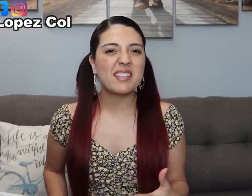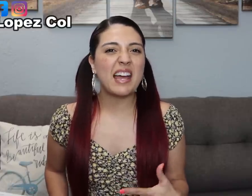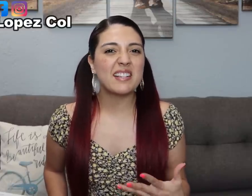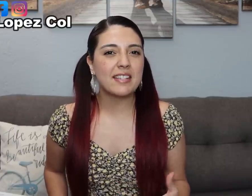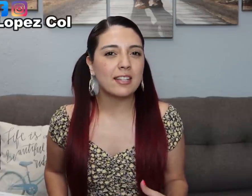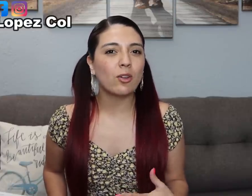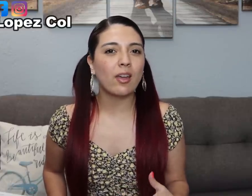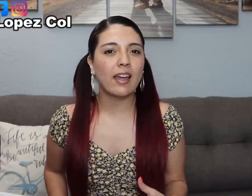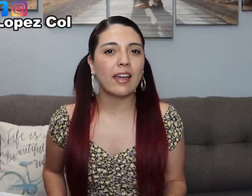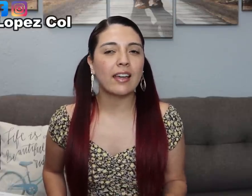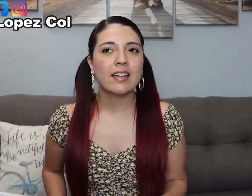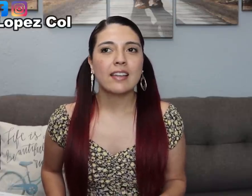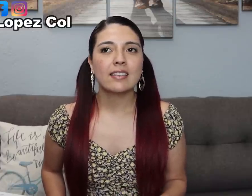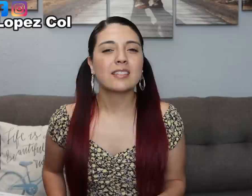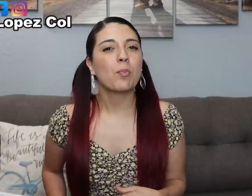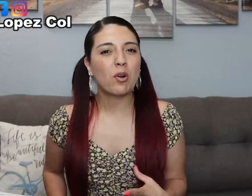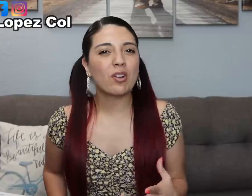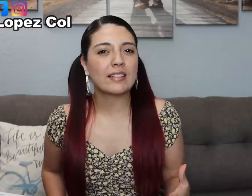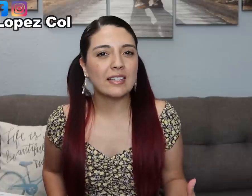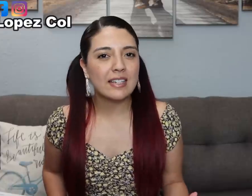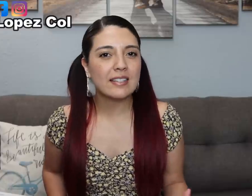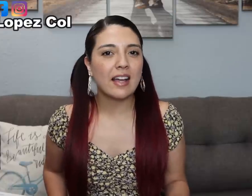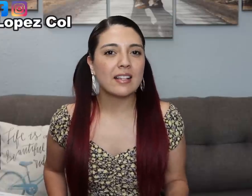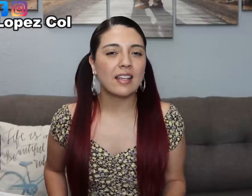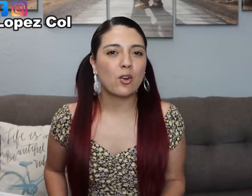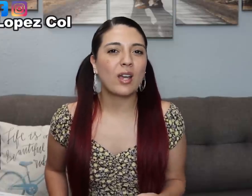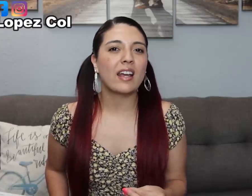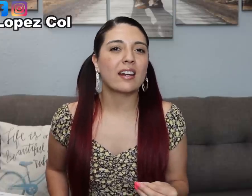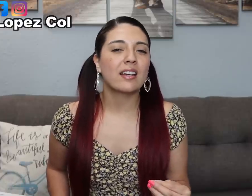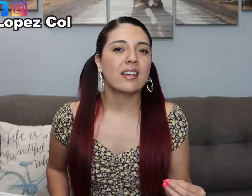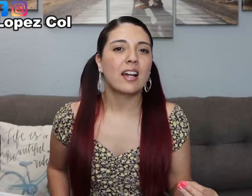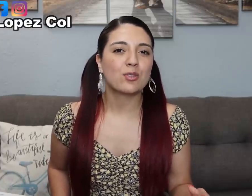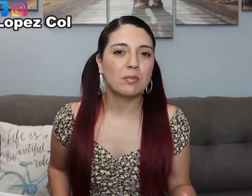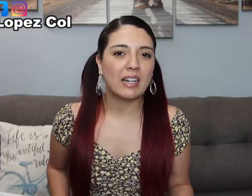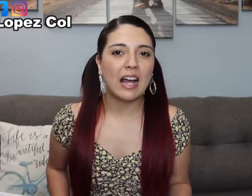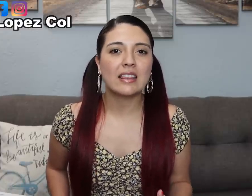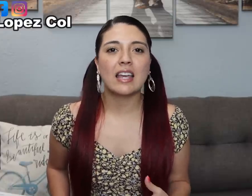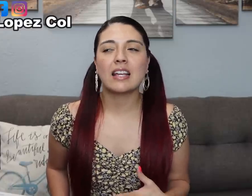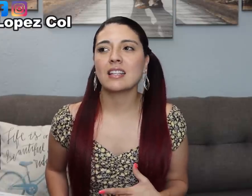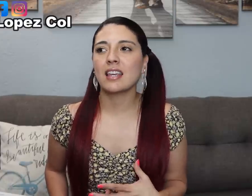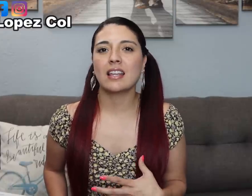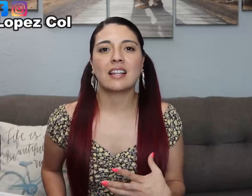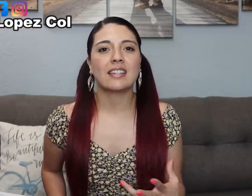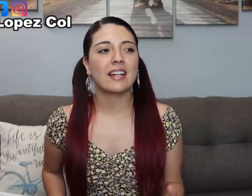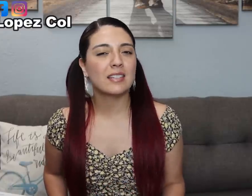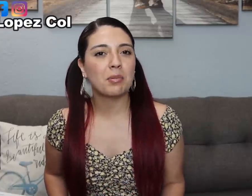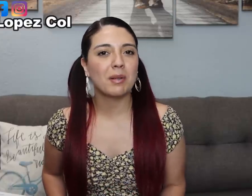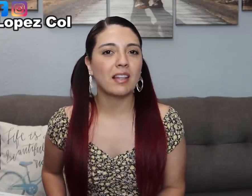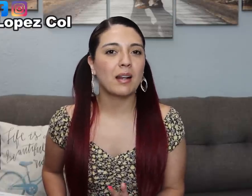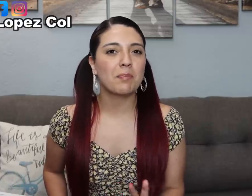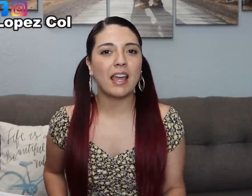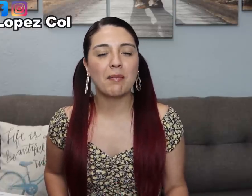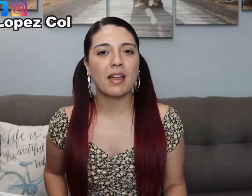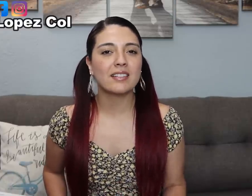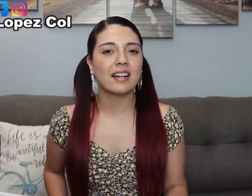como ese airecito de ser un poco racistas, de no querer a los inmigrantes, de que se le quiere siempre